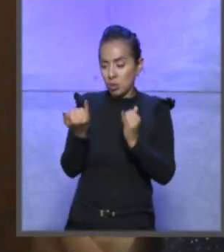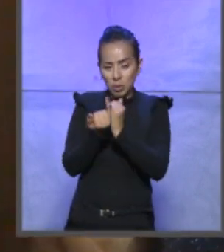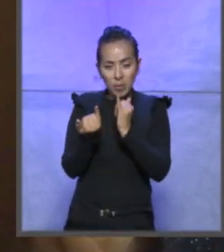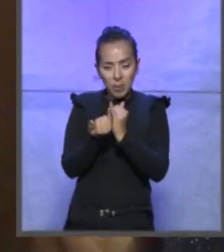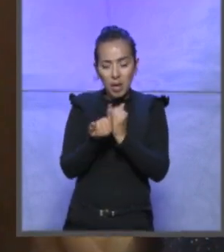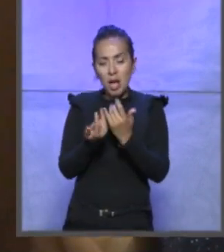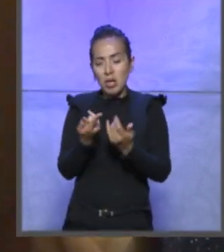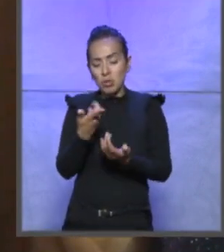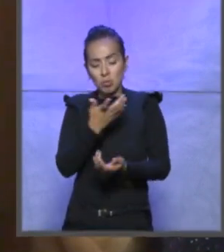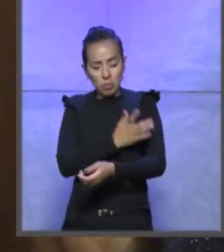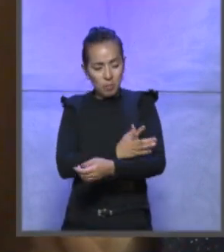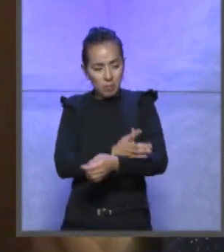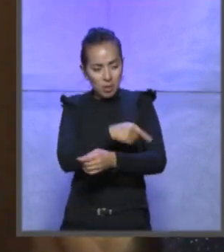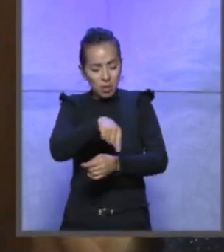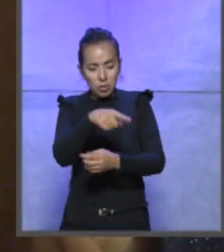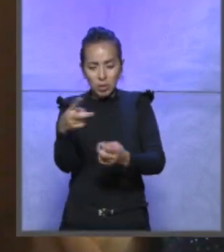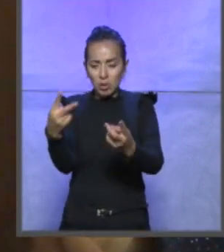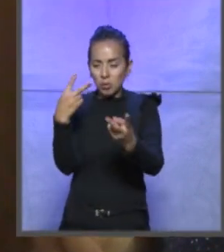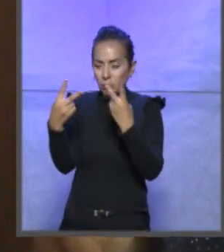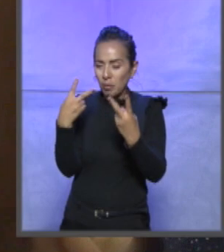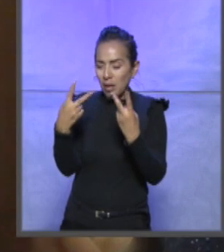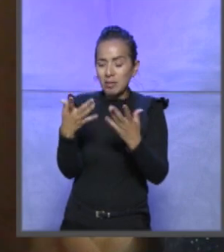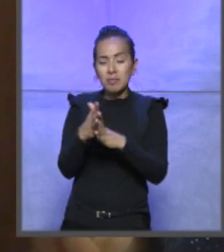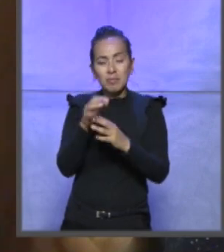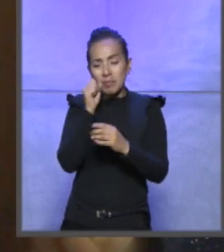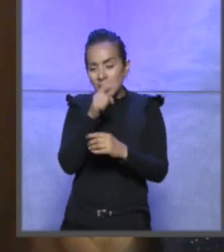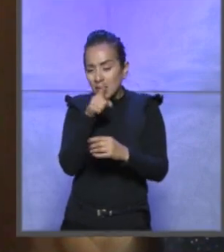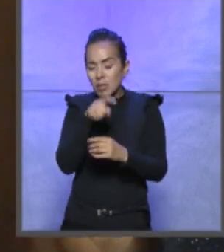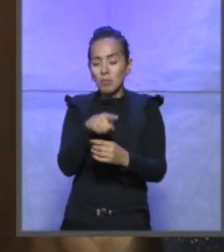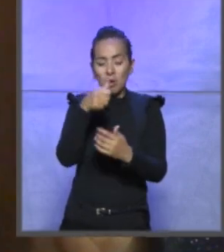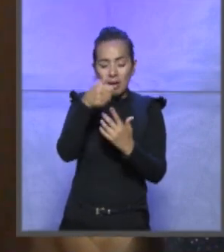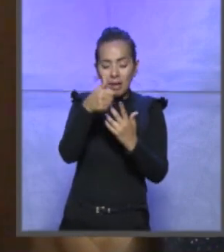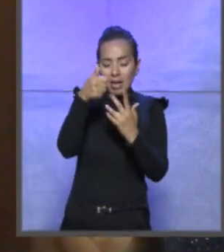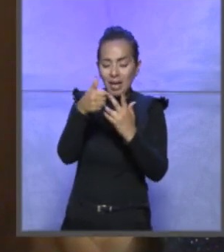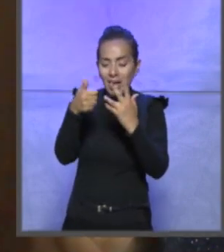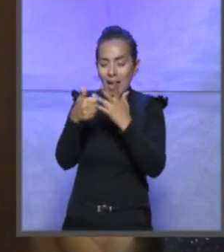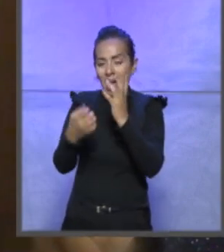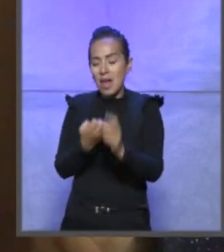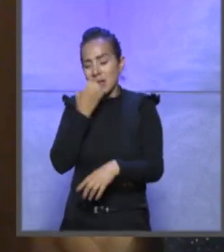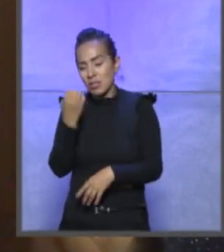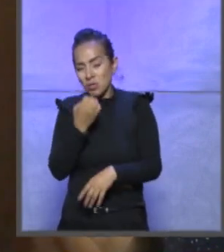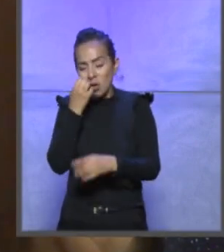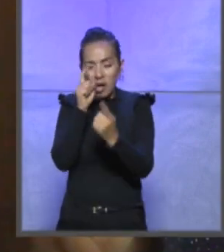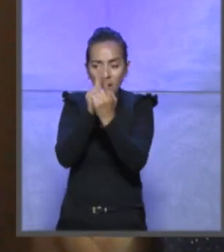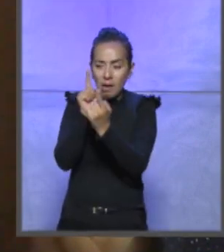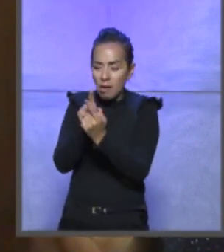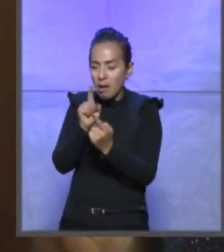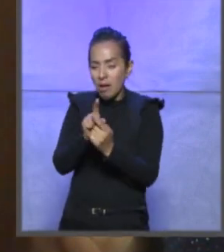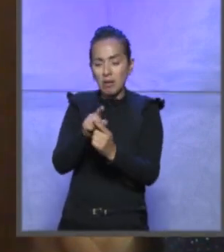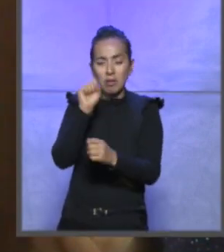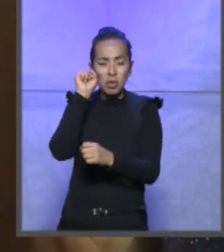los compañeros que nos están escuchando, ir escuela por escuela tocando puertas en los